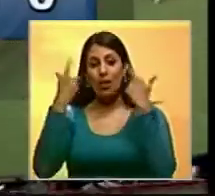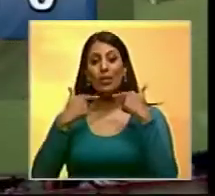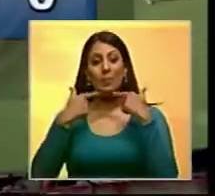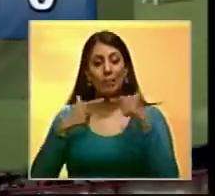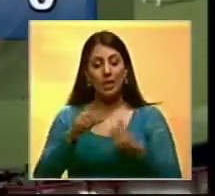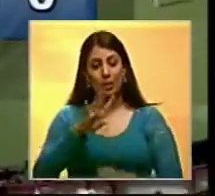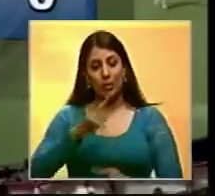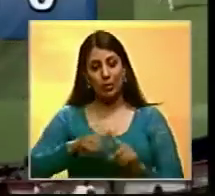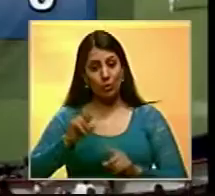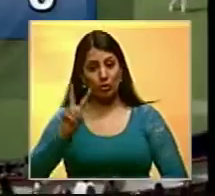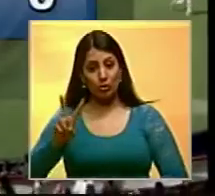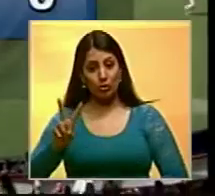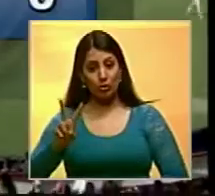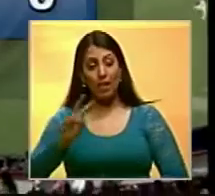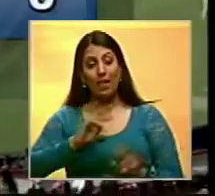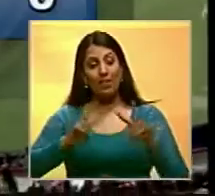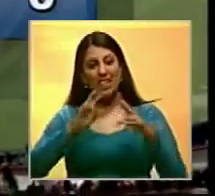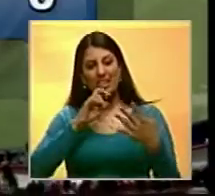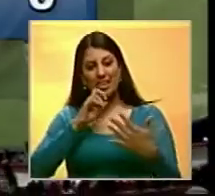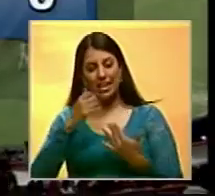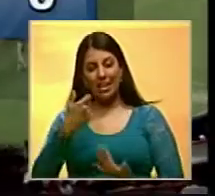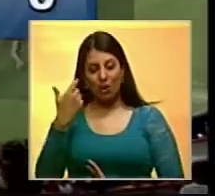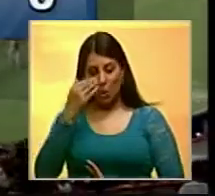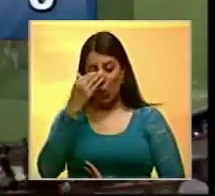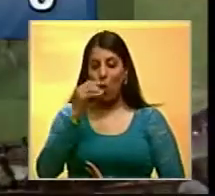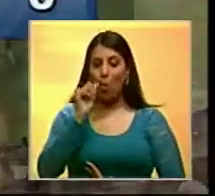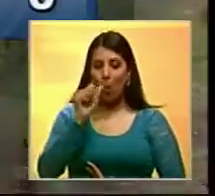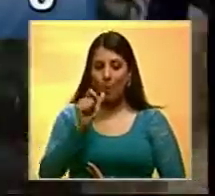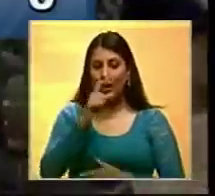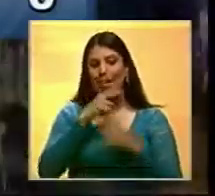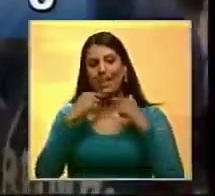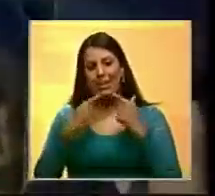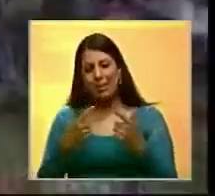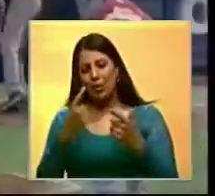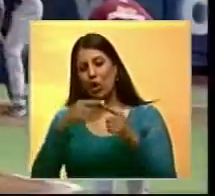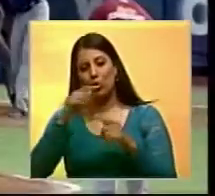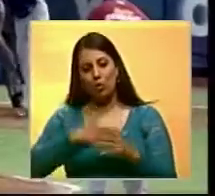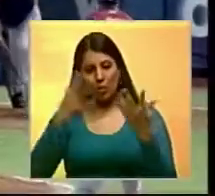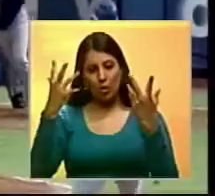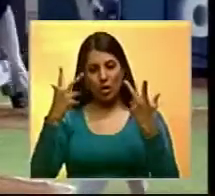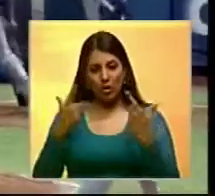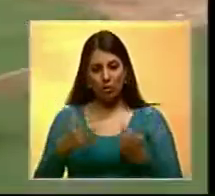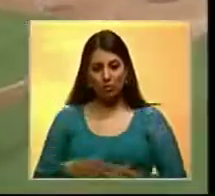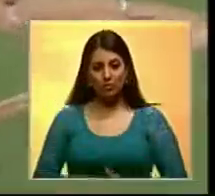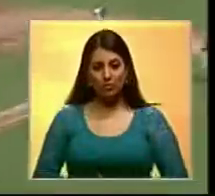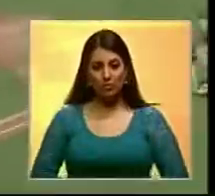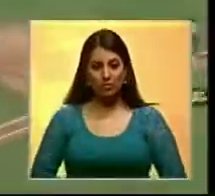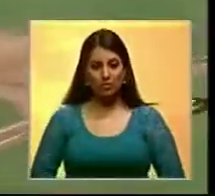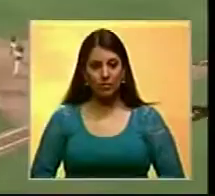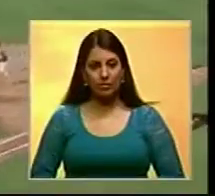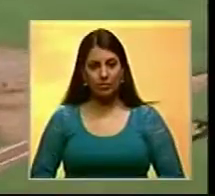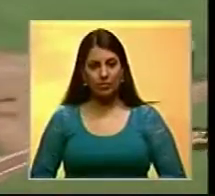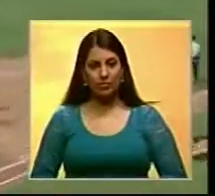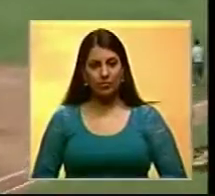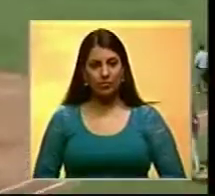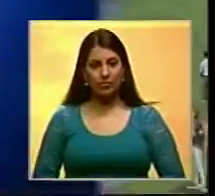Caracas 4-2. La victoria fue para Shane Juman y la derrota para Brian Green.